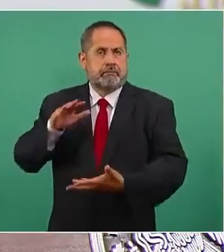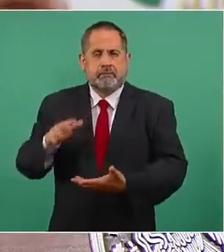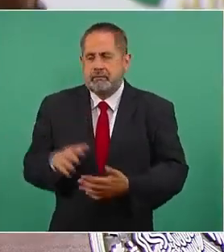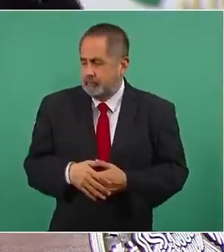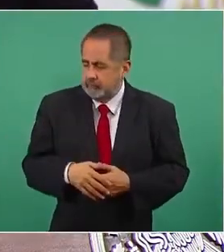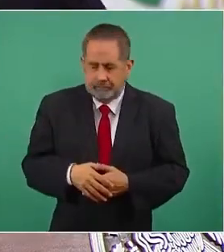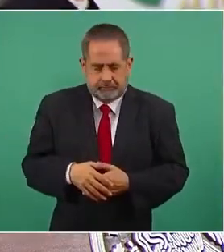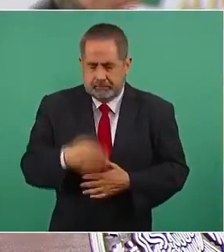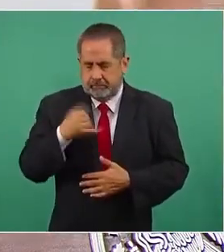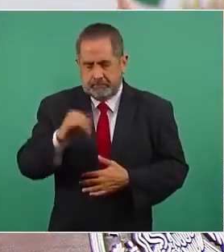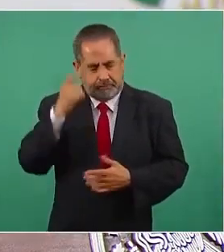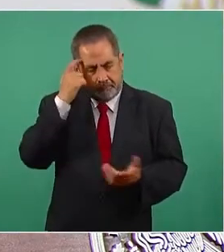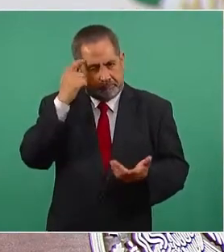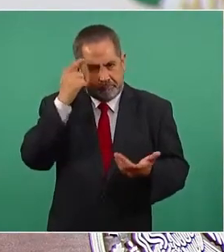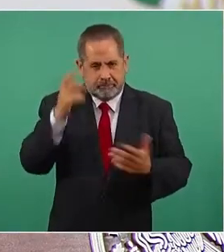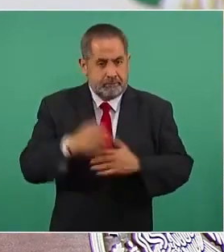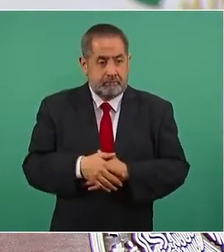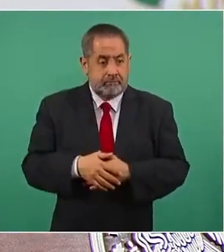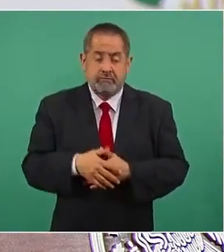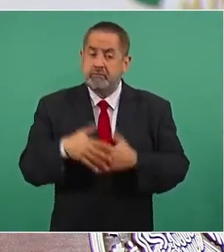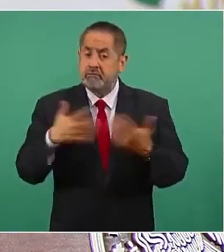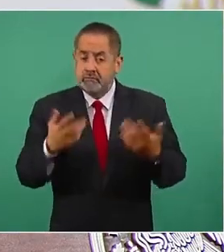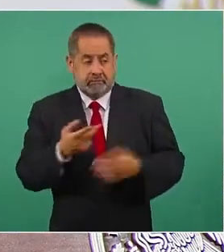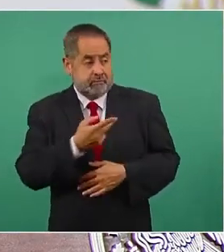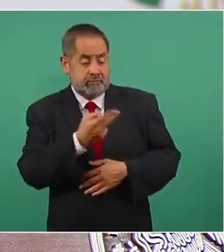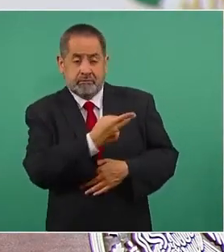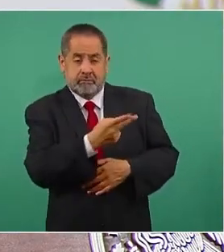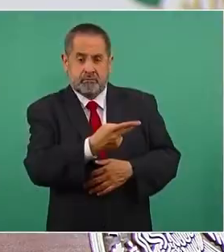Pues tenían una influencia tremenda.